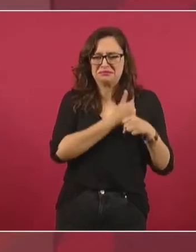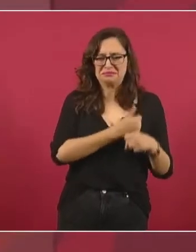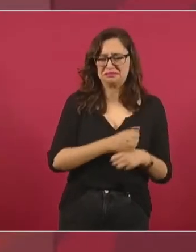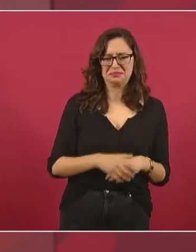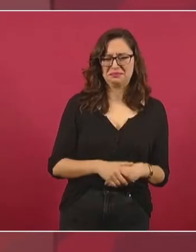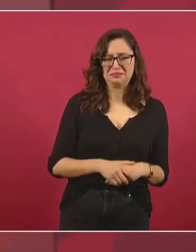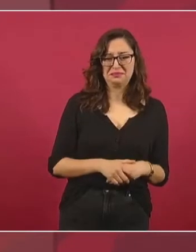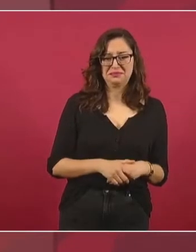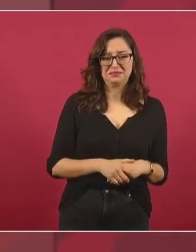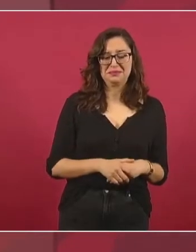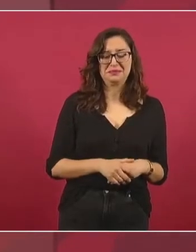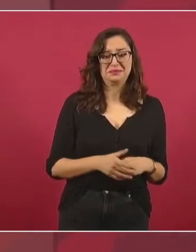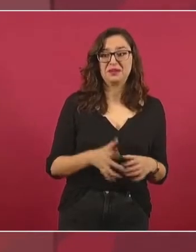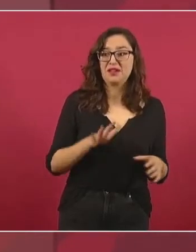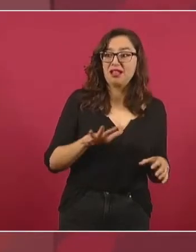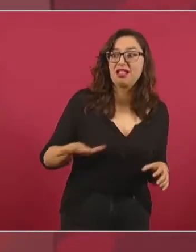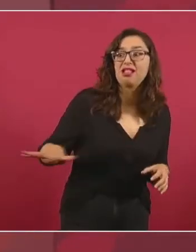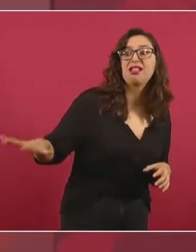afanes hegemónicos.